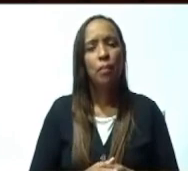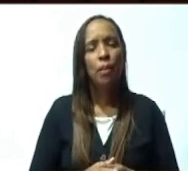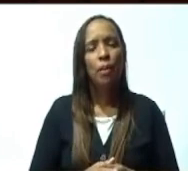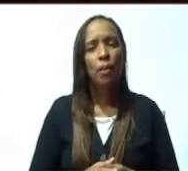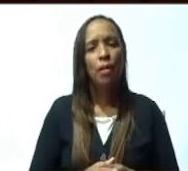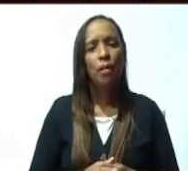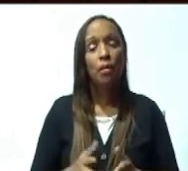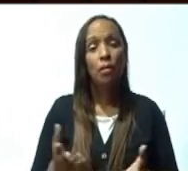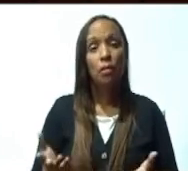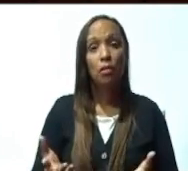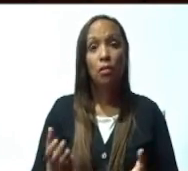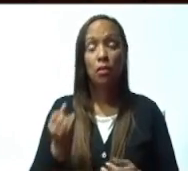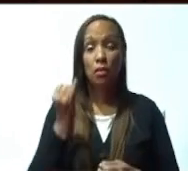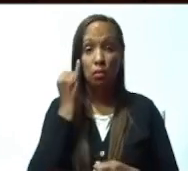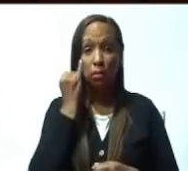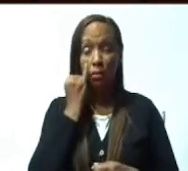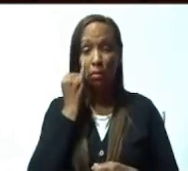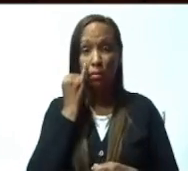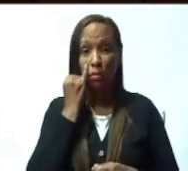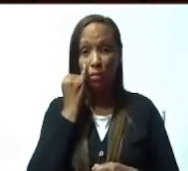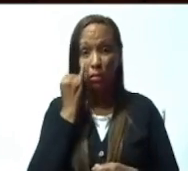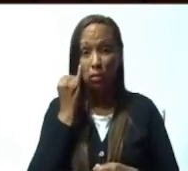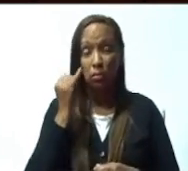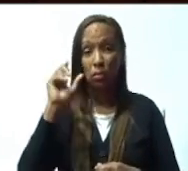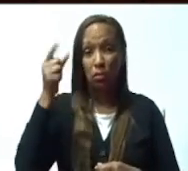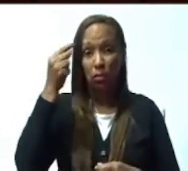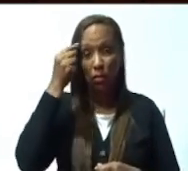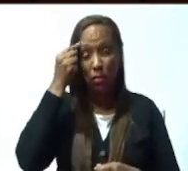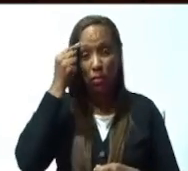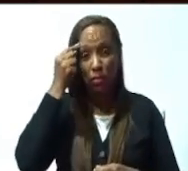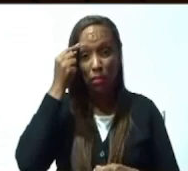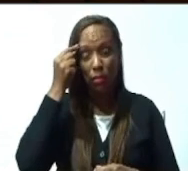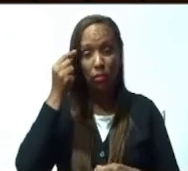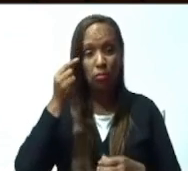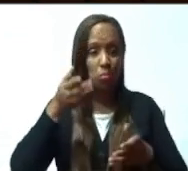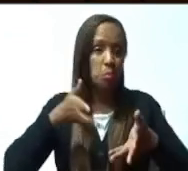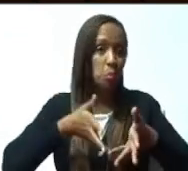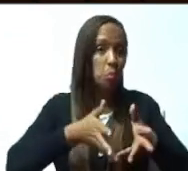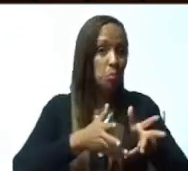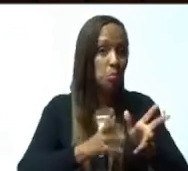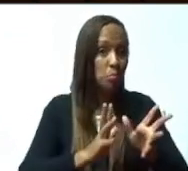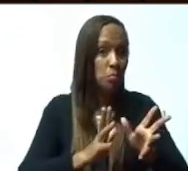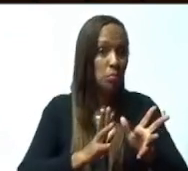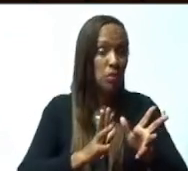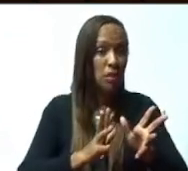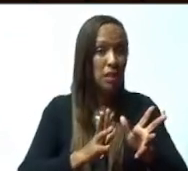ha previsto que el déficit fiscal va a ser